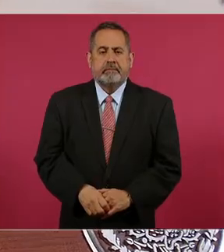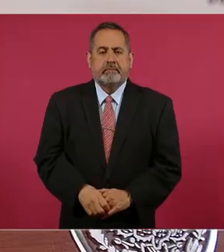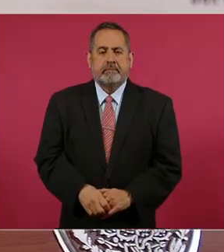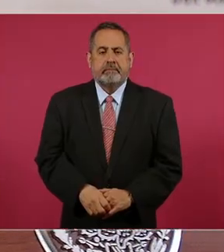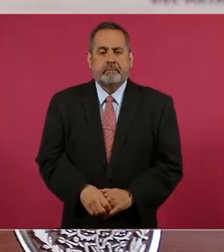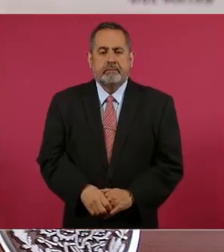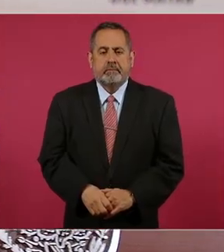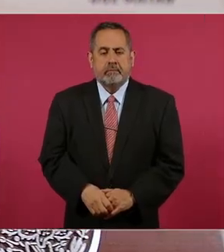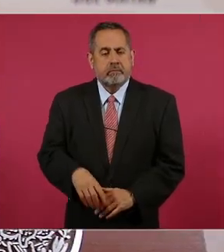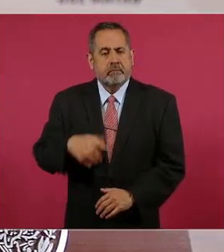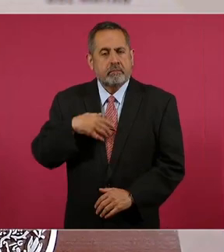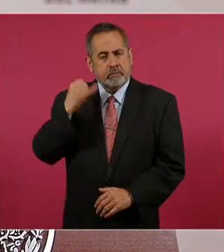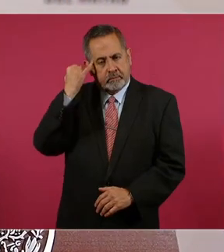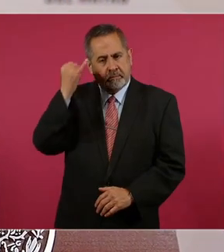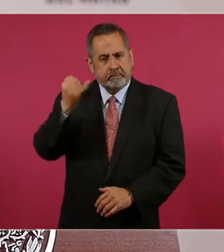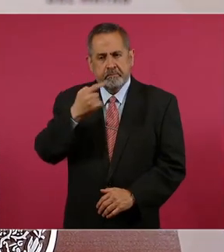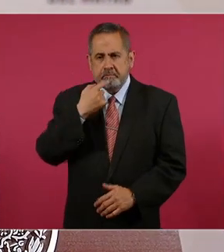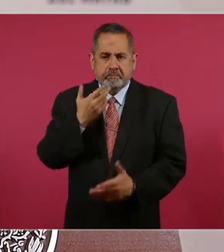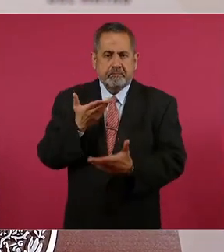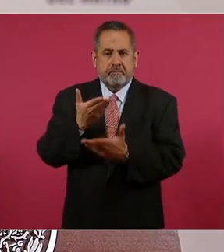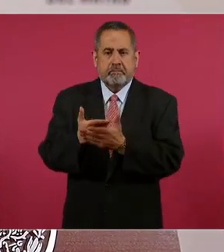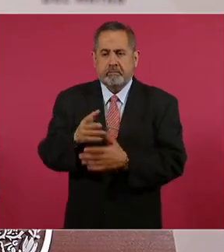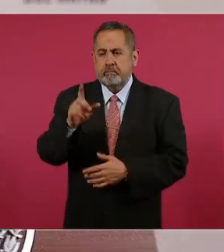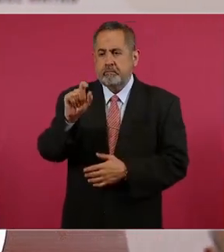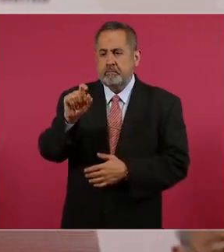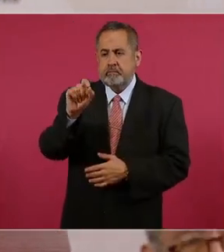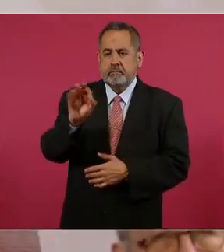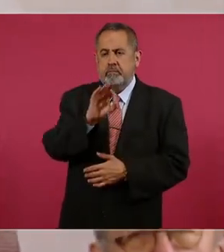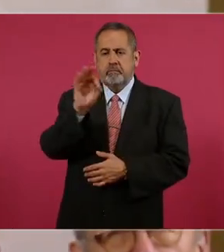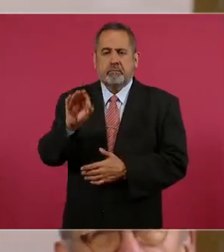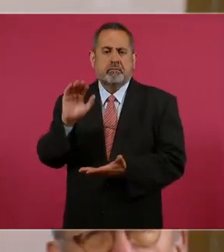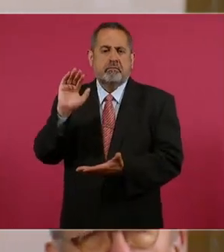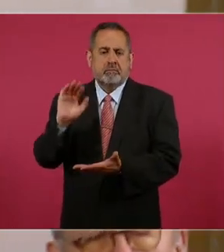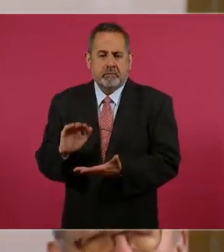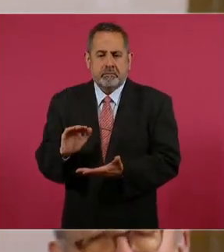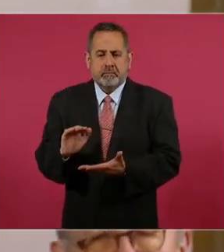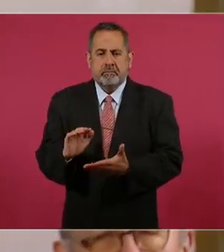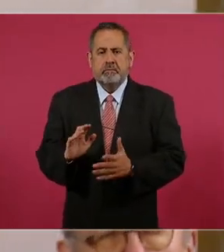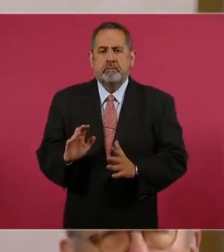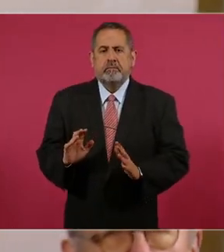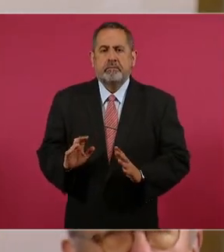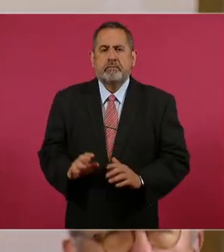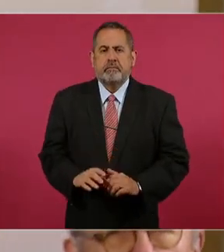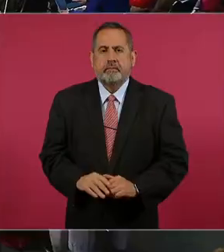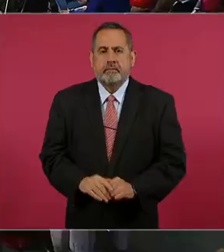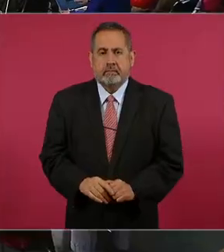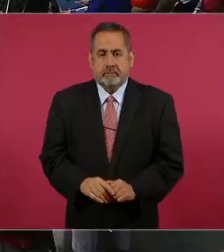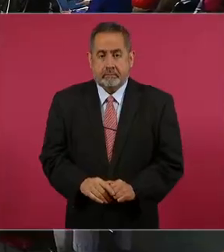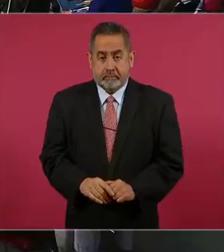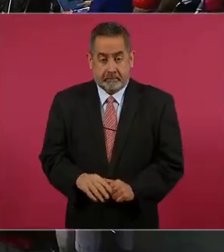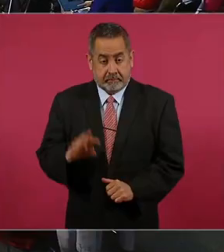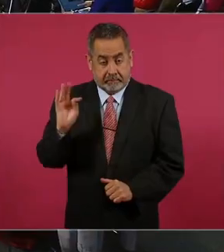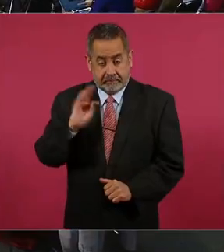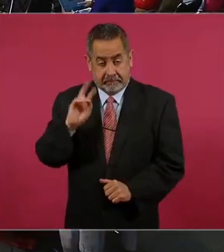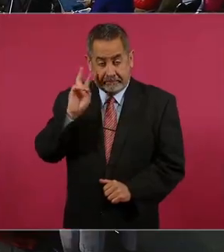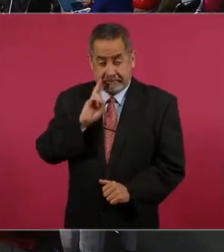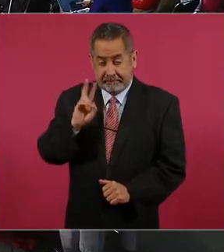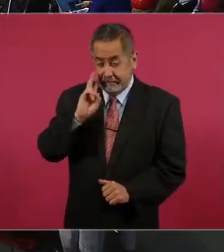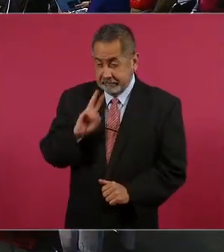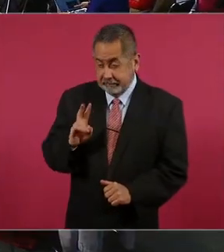planteé 20 por ciento menos en homicidio pero si seguimos como vamos